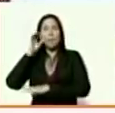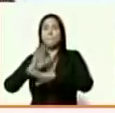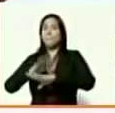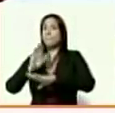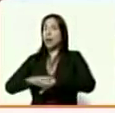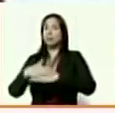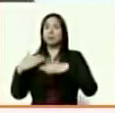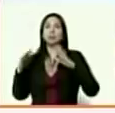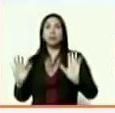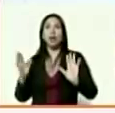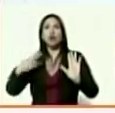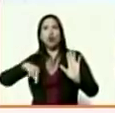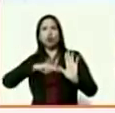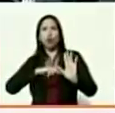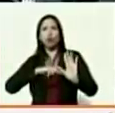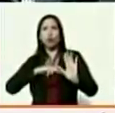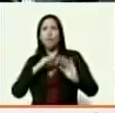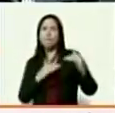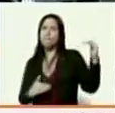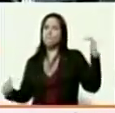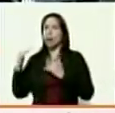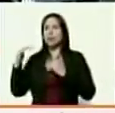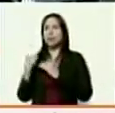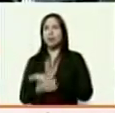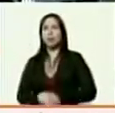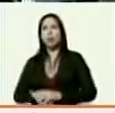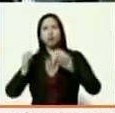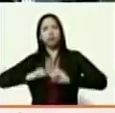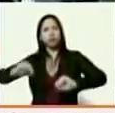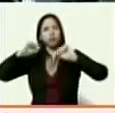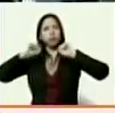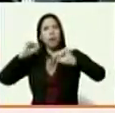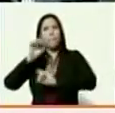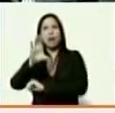pase, nosotros venceremos. ¡Que viva la patria!